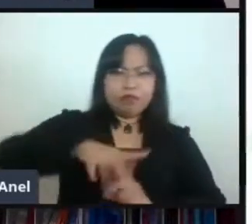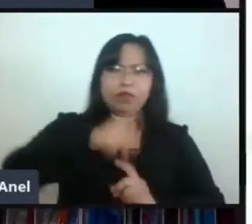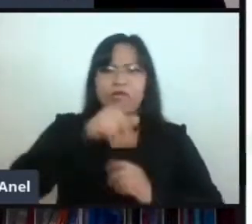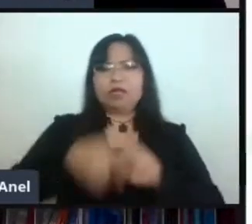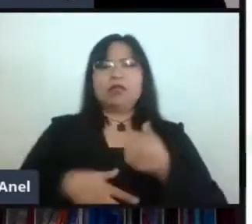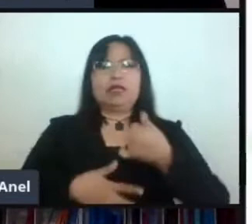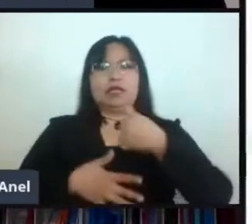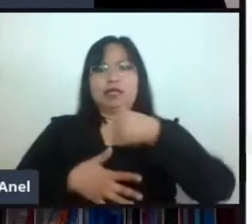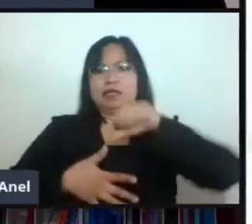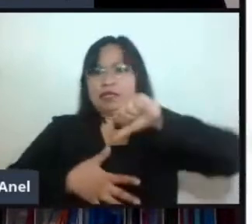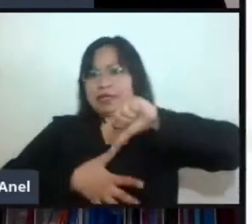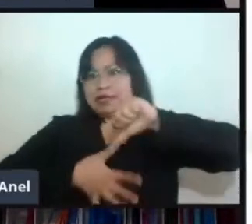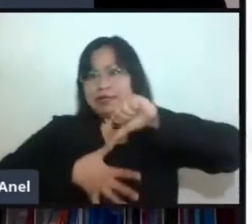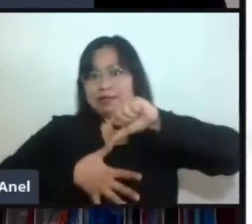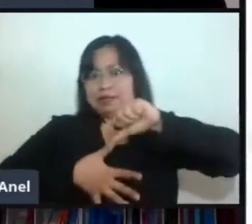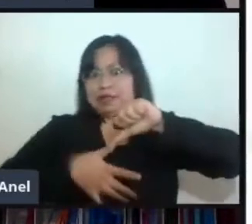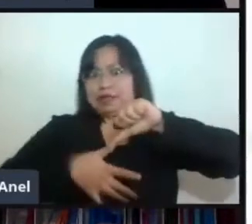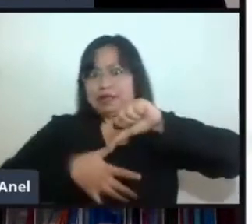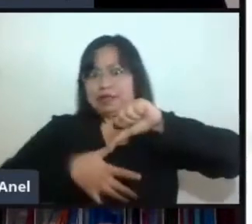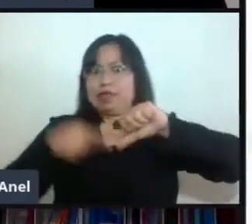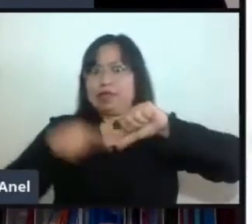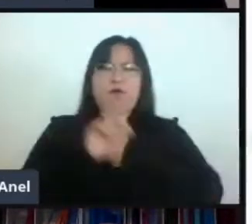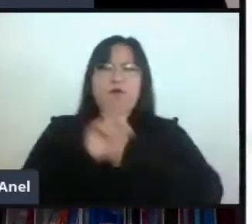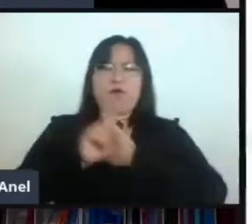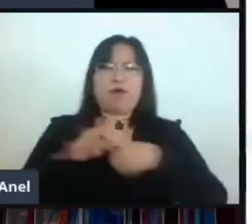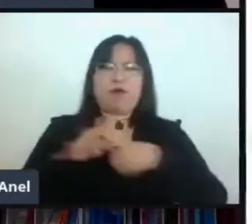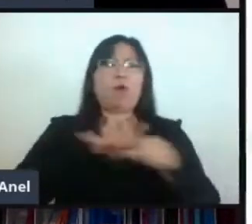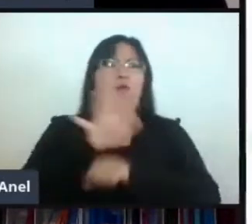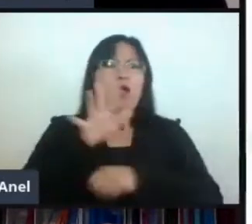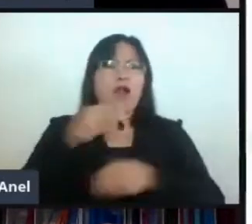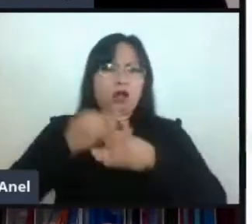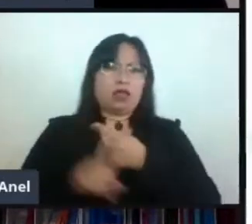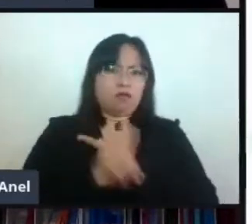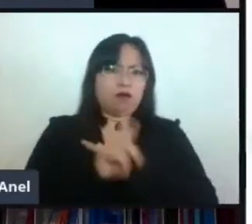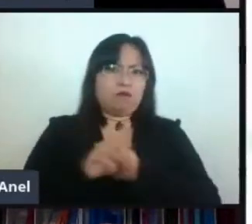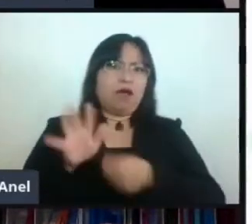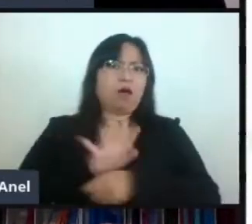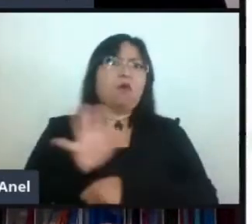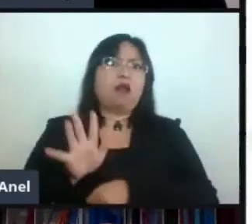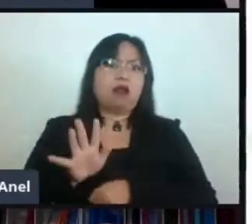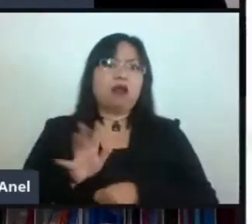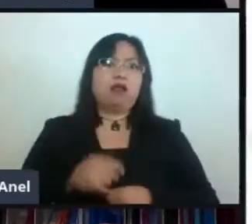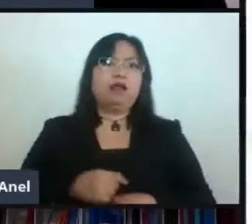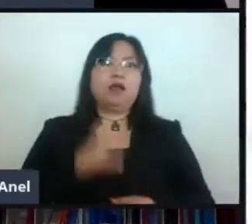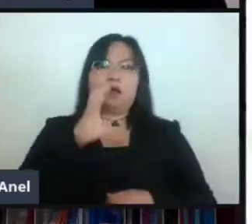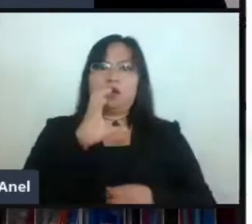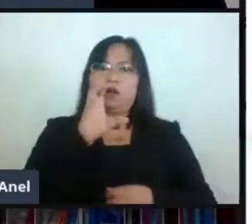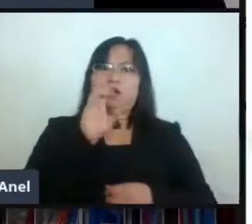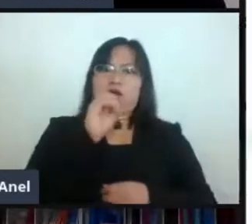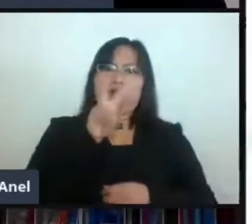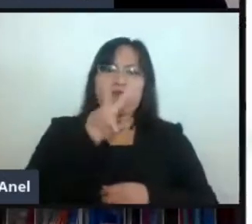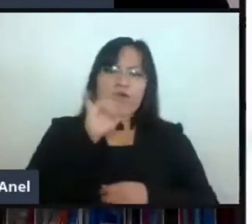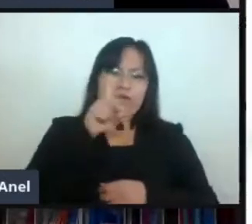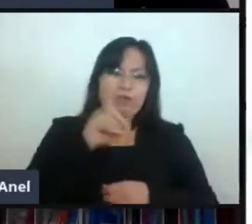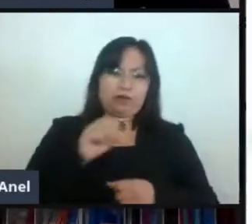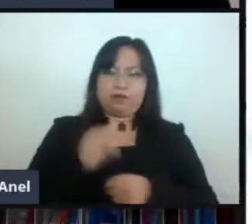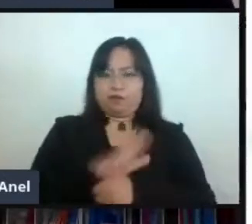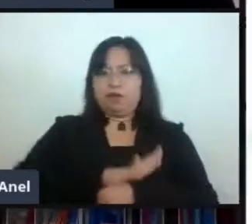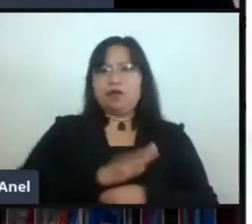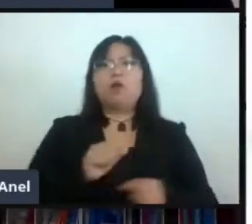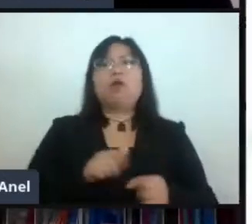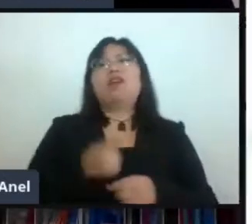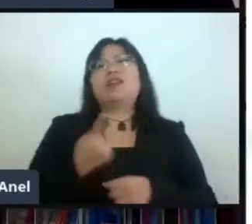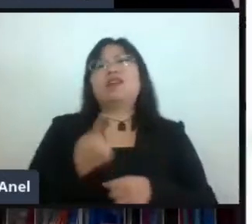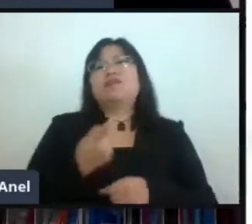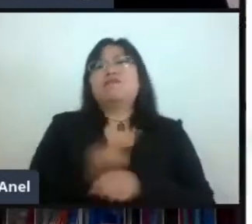buen Gabo, evaluar en los tiempos de COVID, como amar en los tiempos del cólera, pues necesitamos una pedagogía situada en